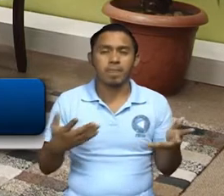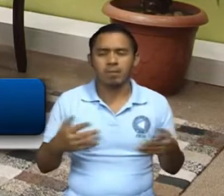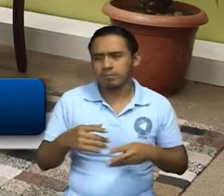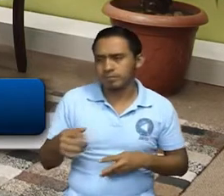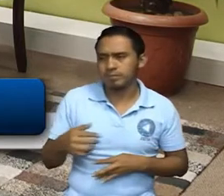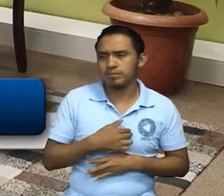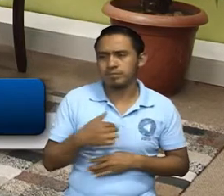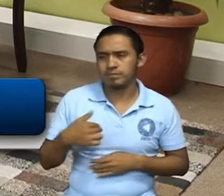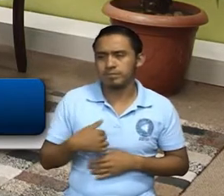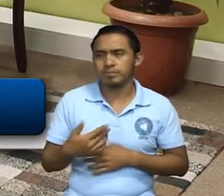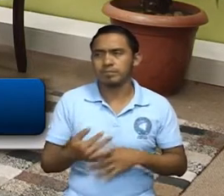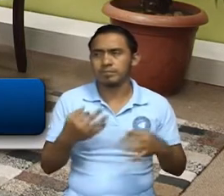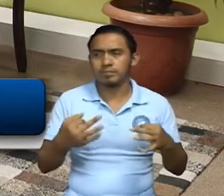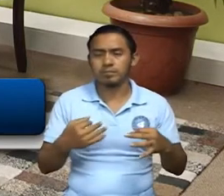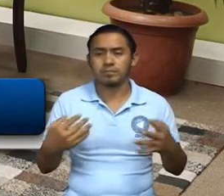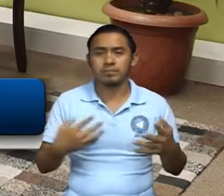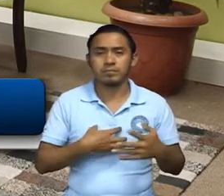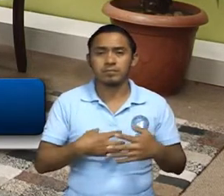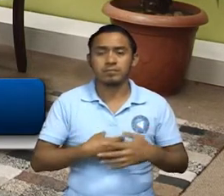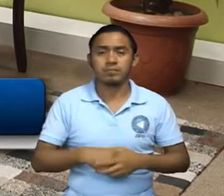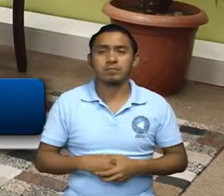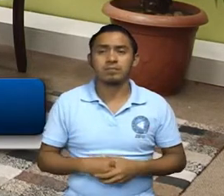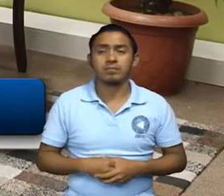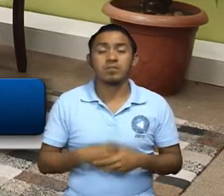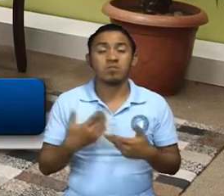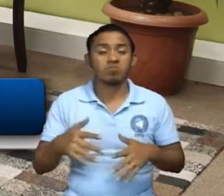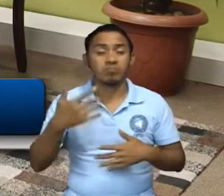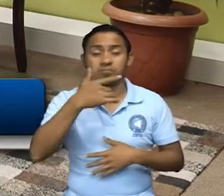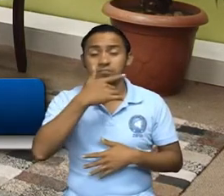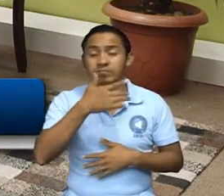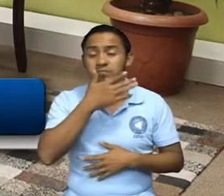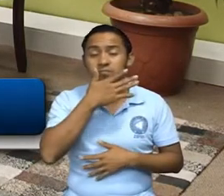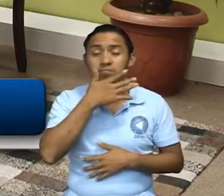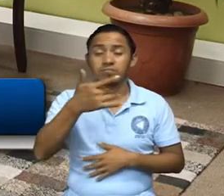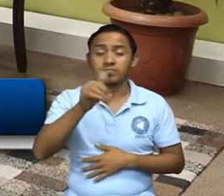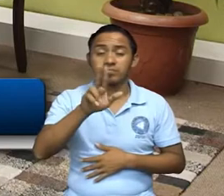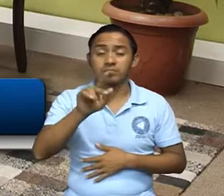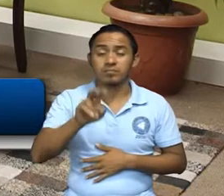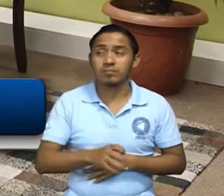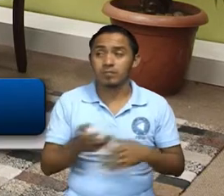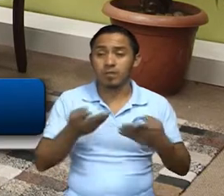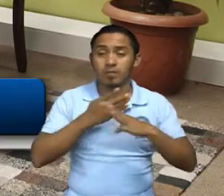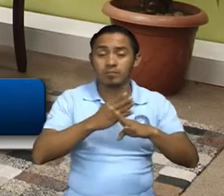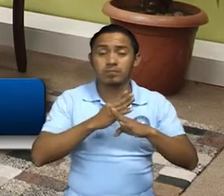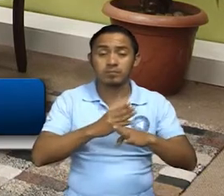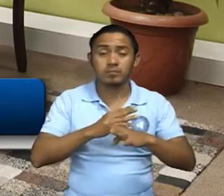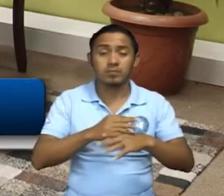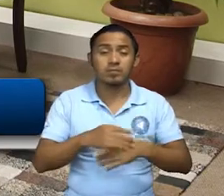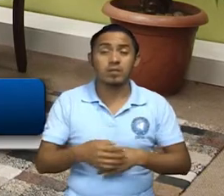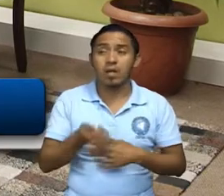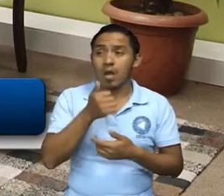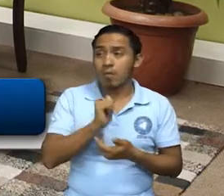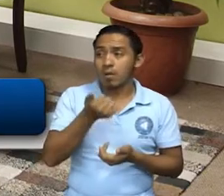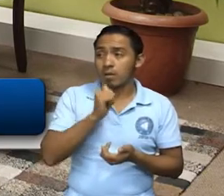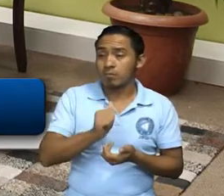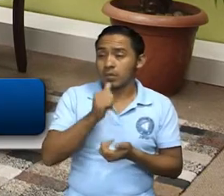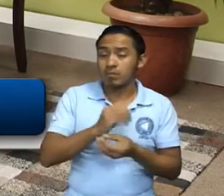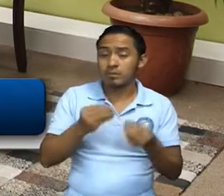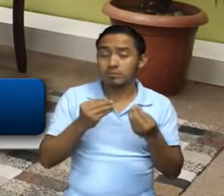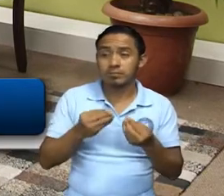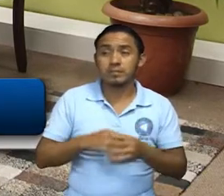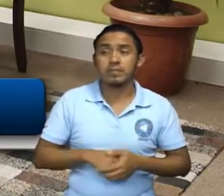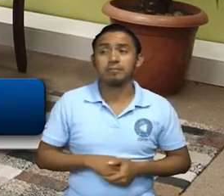hay proceso respiratorio grave. Para evitar el sangrado nasal es más que todo la hidratación. Ok, beber bastante agua.